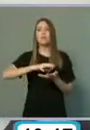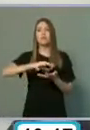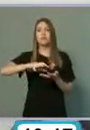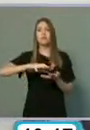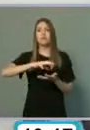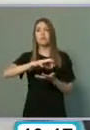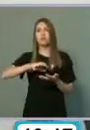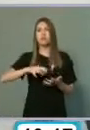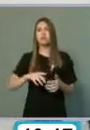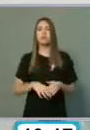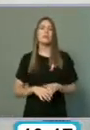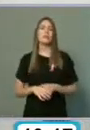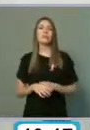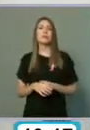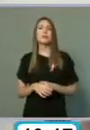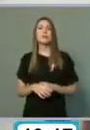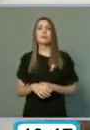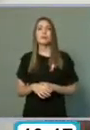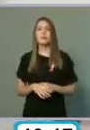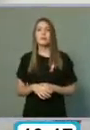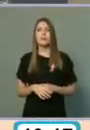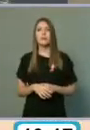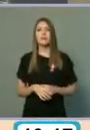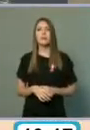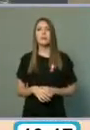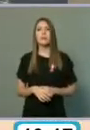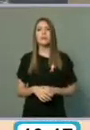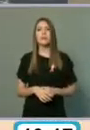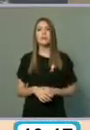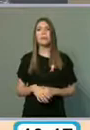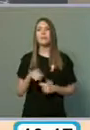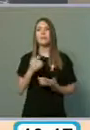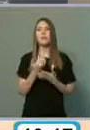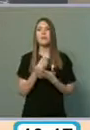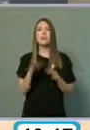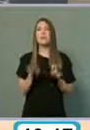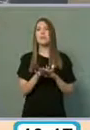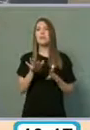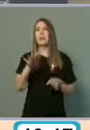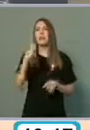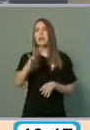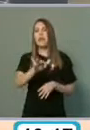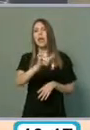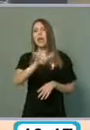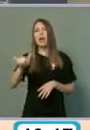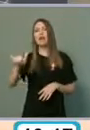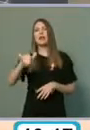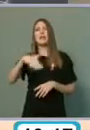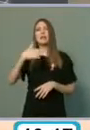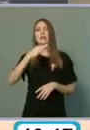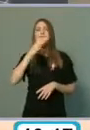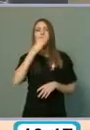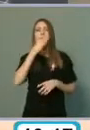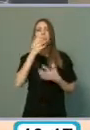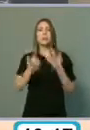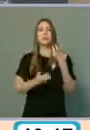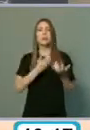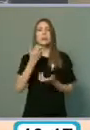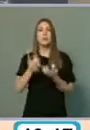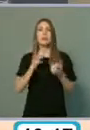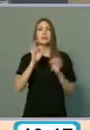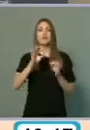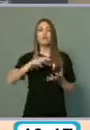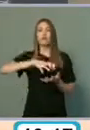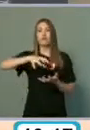más espeso todavía, como más consistente. Ahí en casita se esperan unos 10, 15 minutitos a que hierva, que se concentre. Y de aquel lado ya